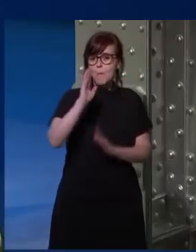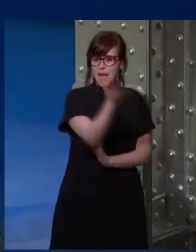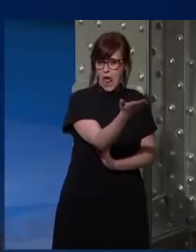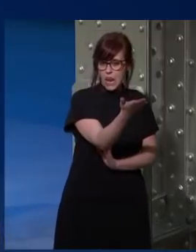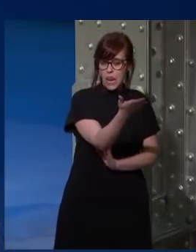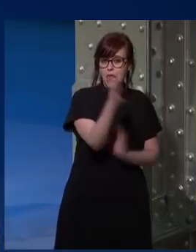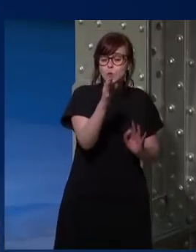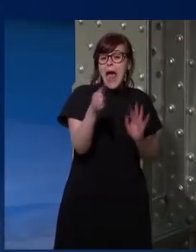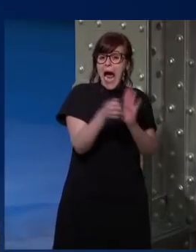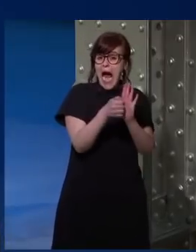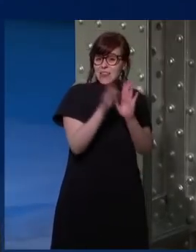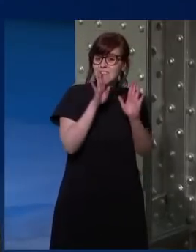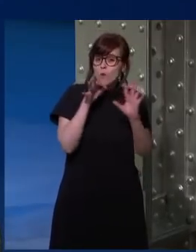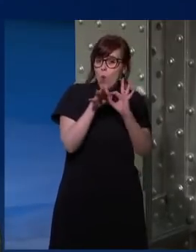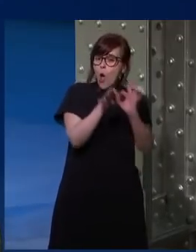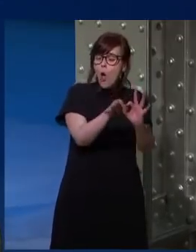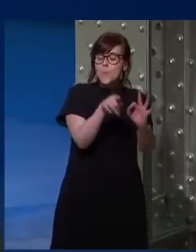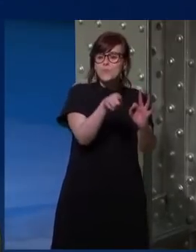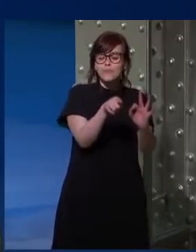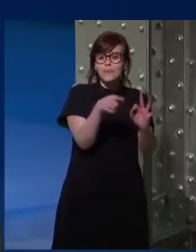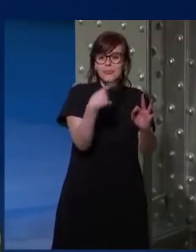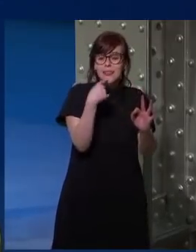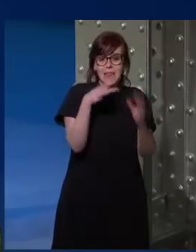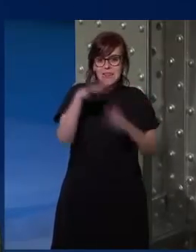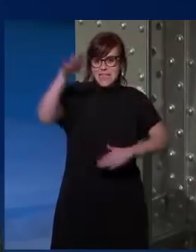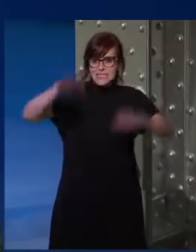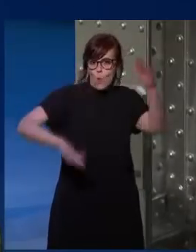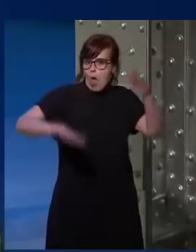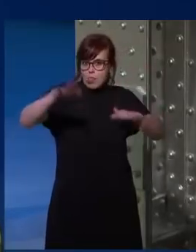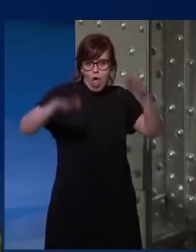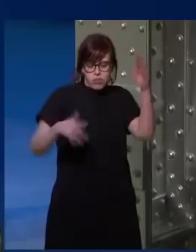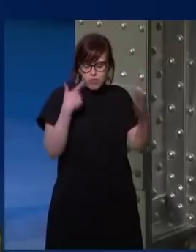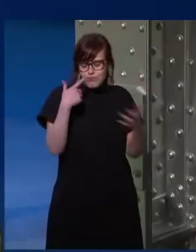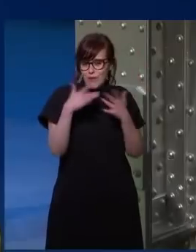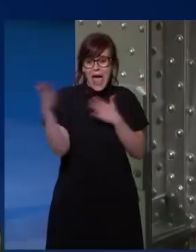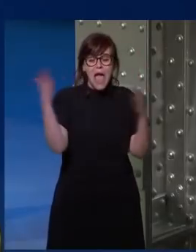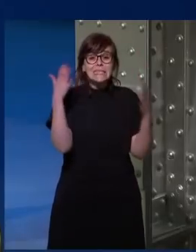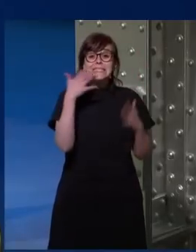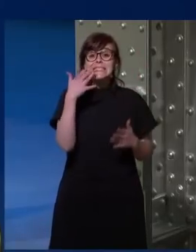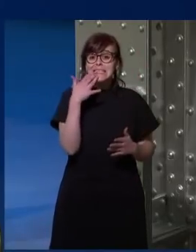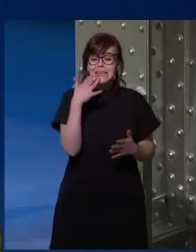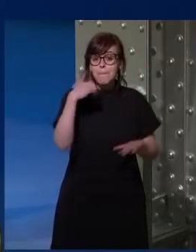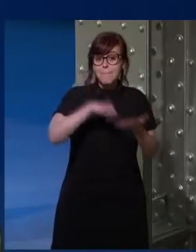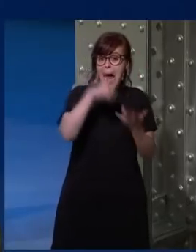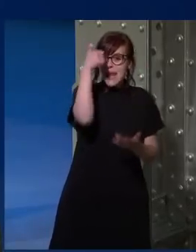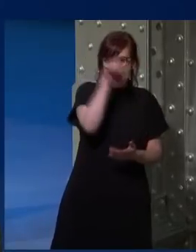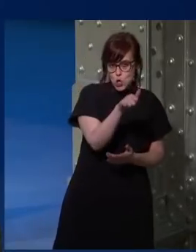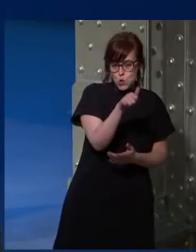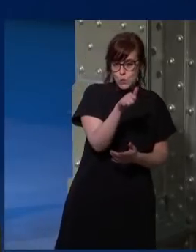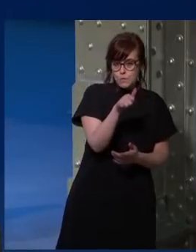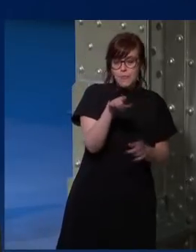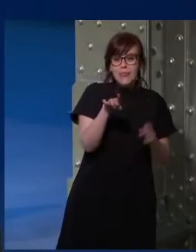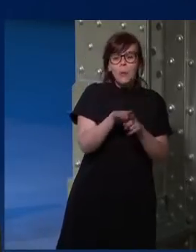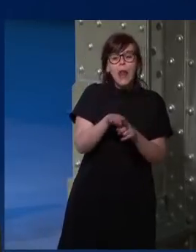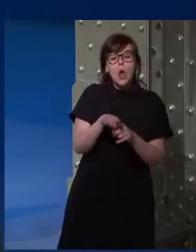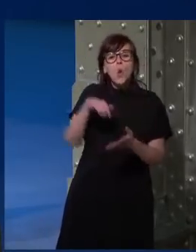era un artículo que te evidencia totalmente la desigualdad de aquel momento, ¿no? Que era, si el marido sorprende a una mujer que le